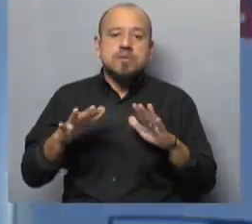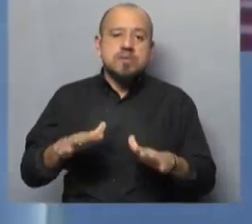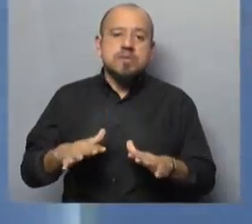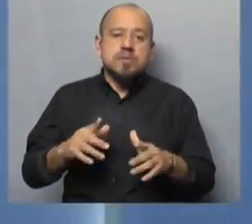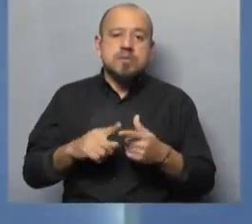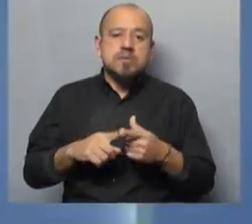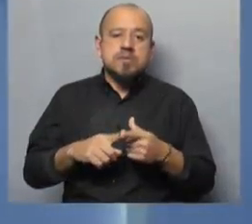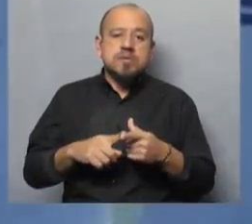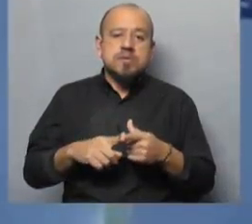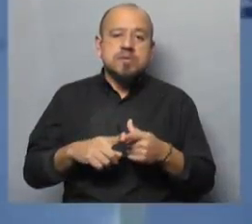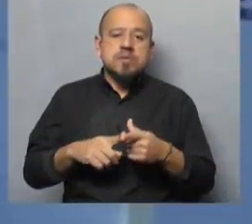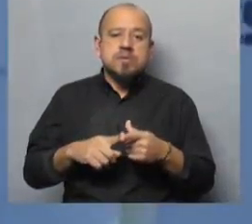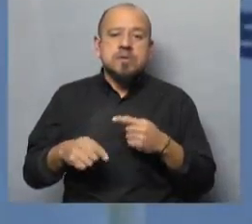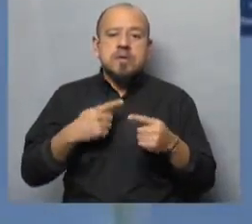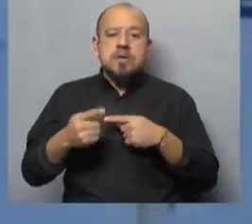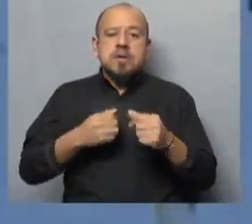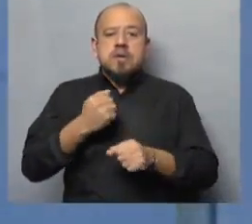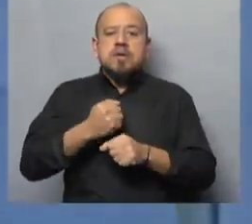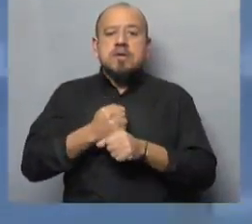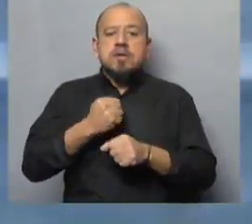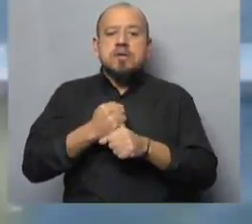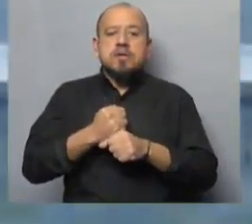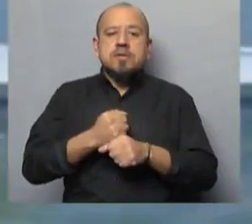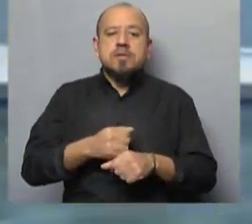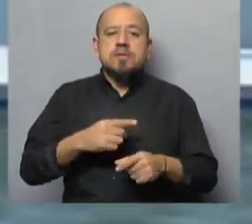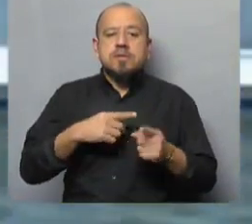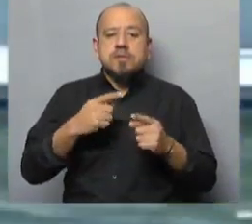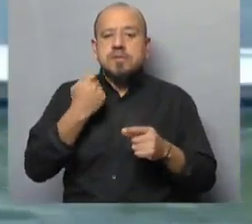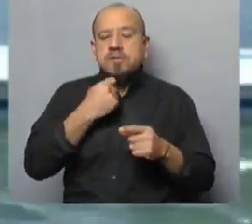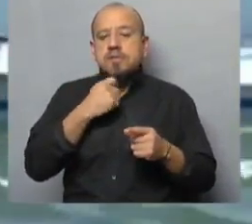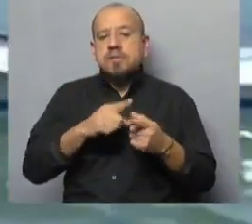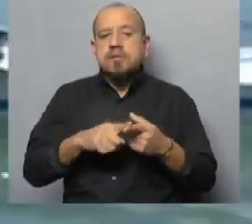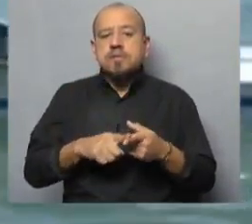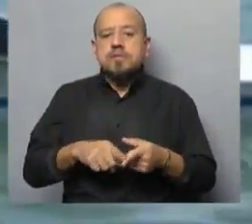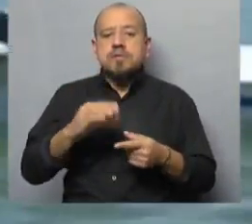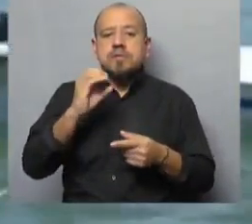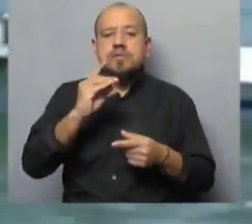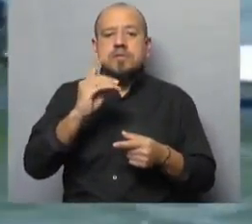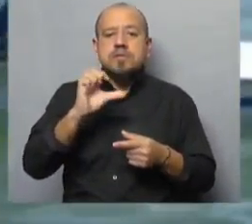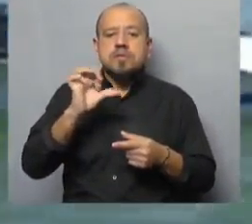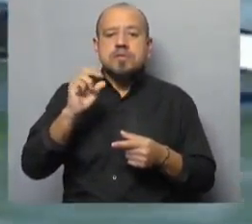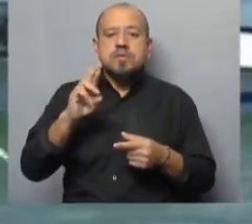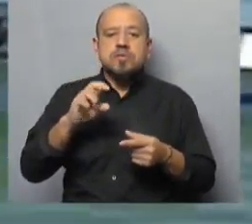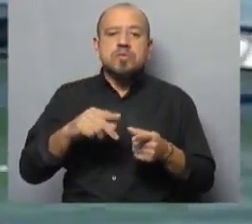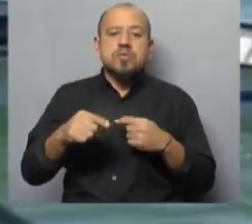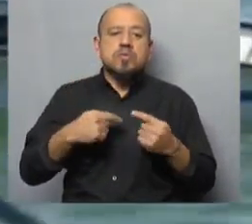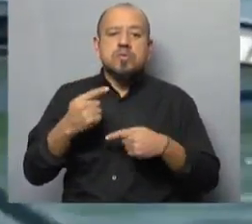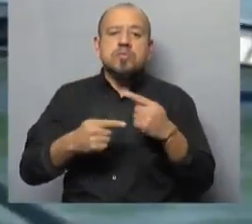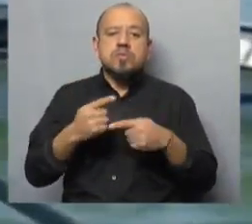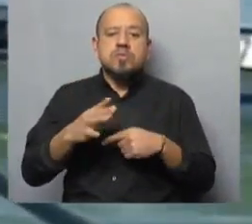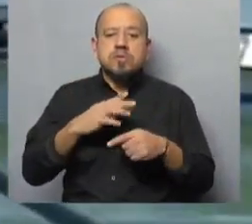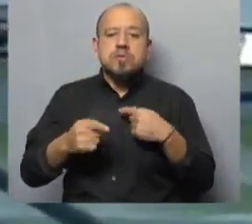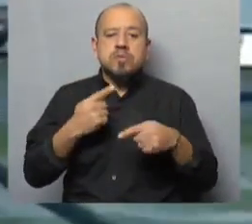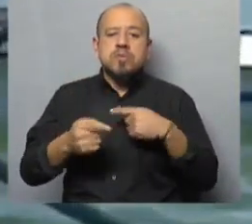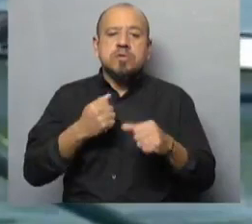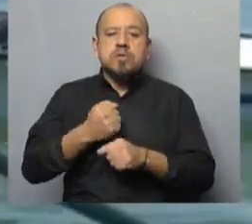y seguir trabajando que esto no termina hasta que tenemos en los odesur ahora en unos días en los meses y bueno hay que seguir trabajando